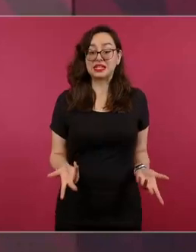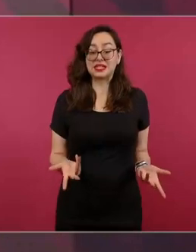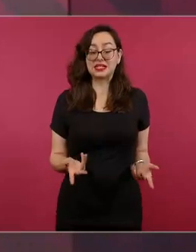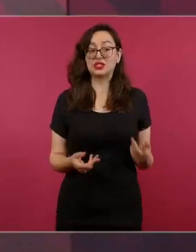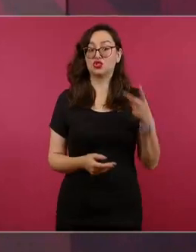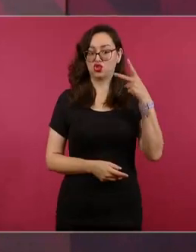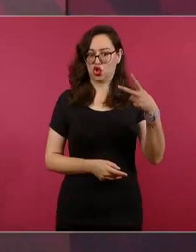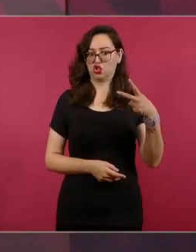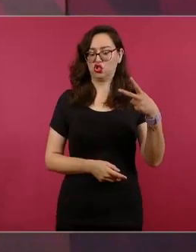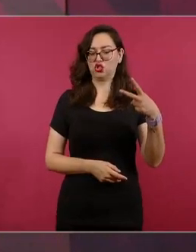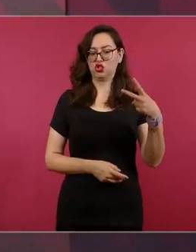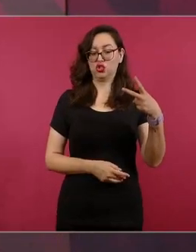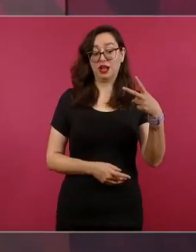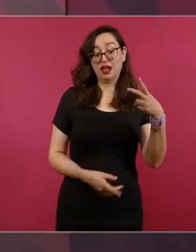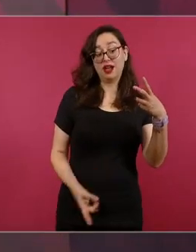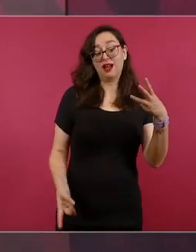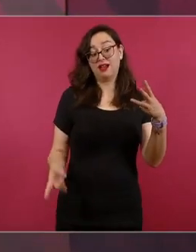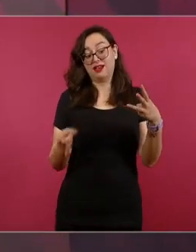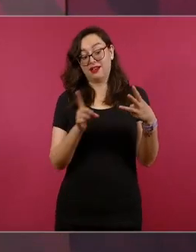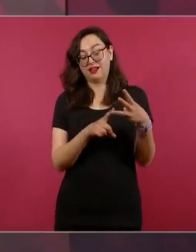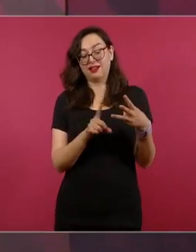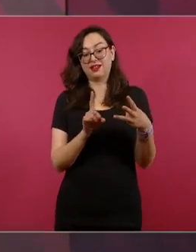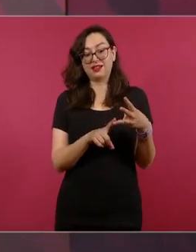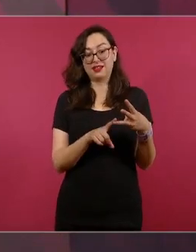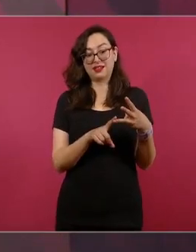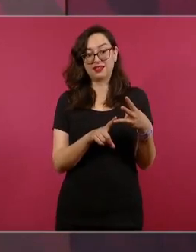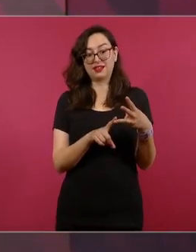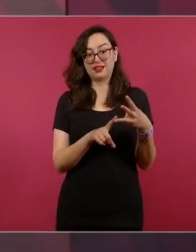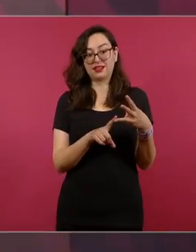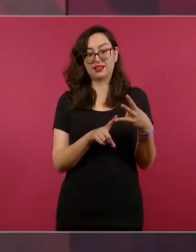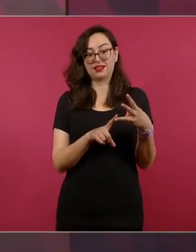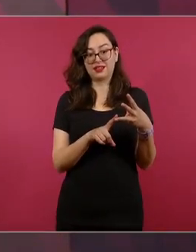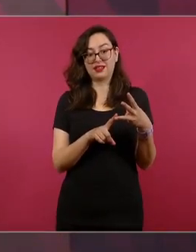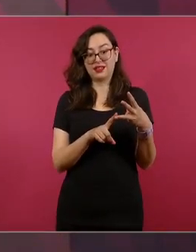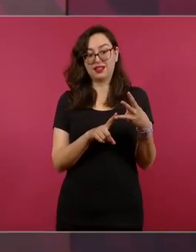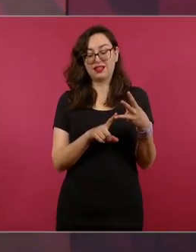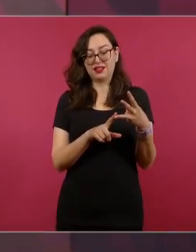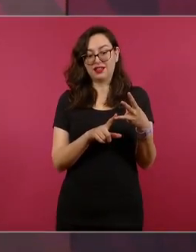Juchitán, que es náhuatl,